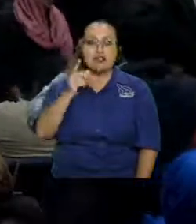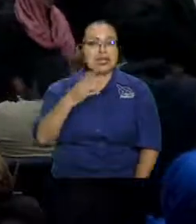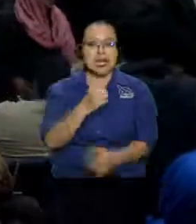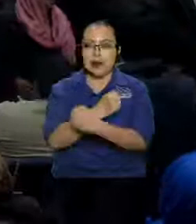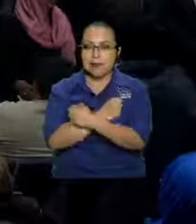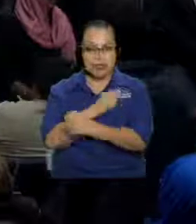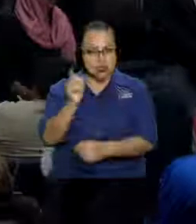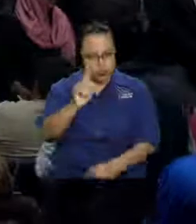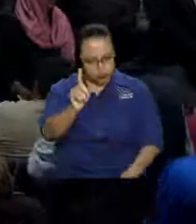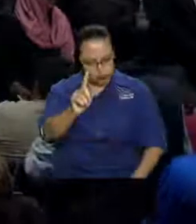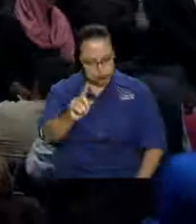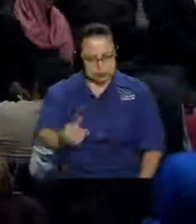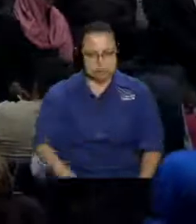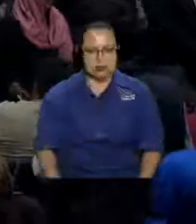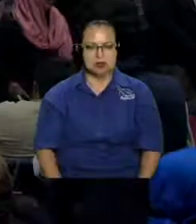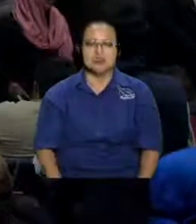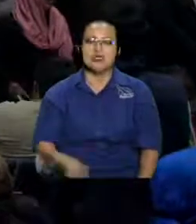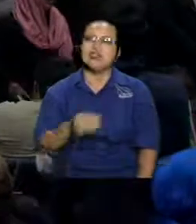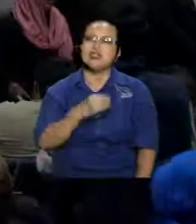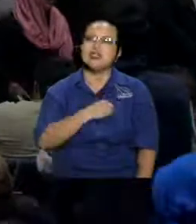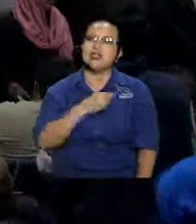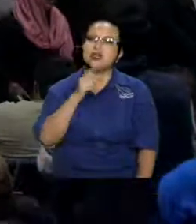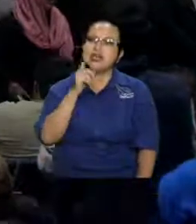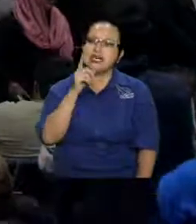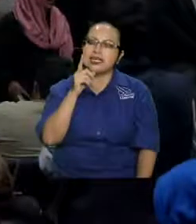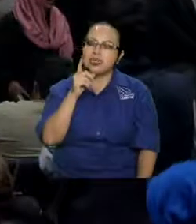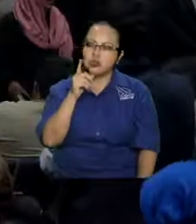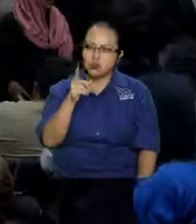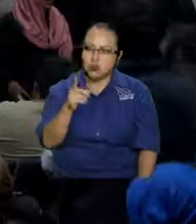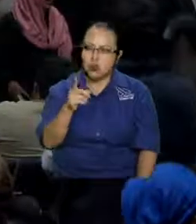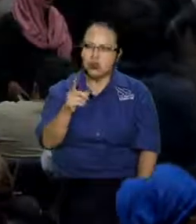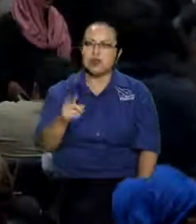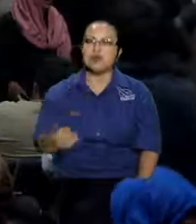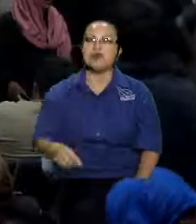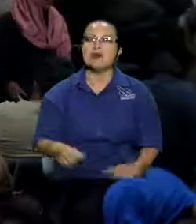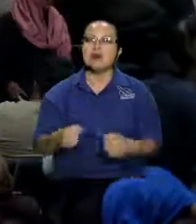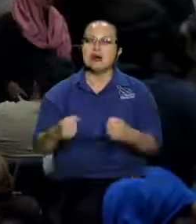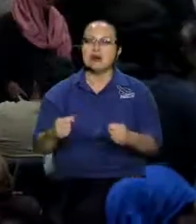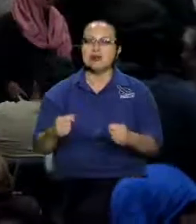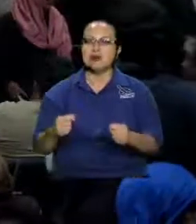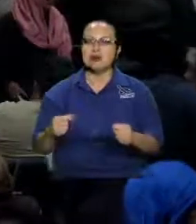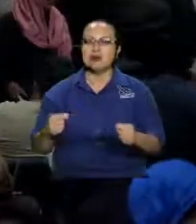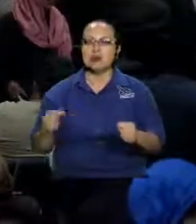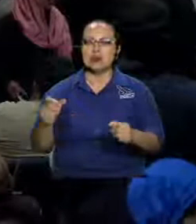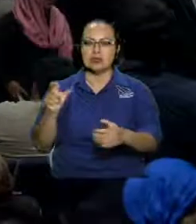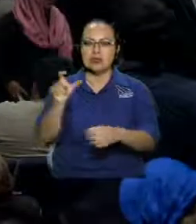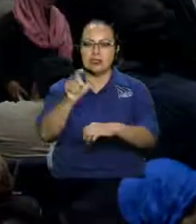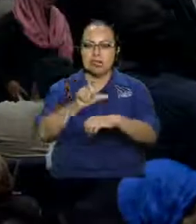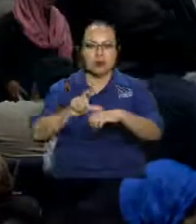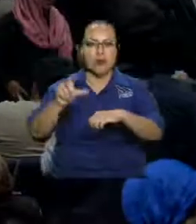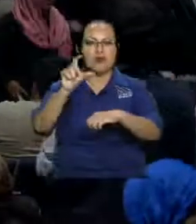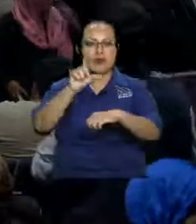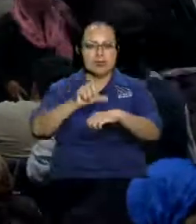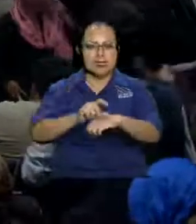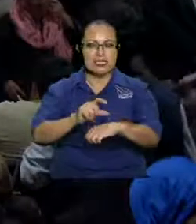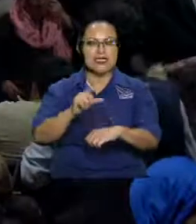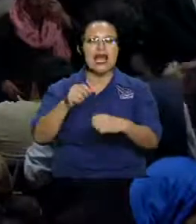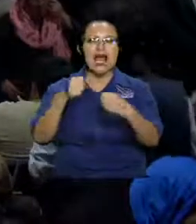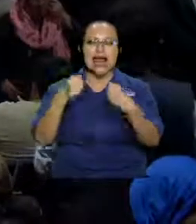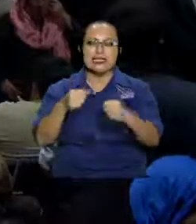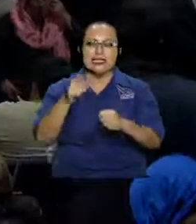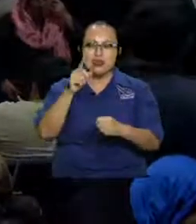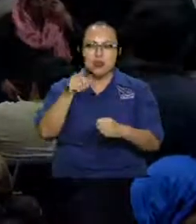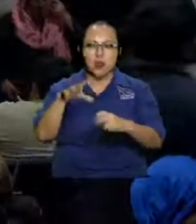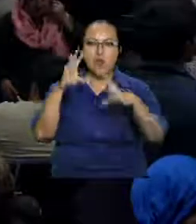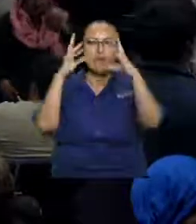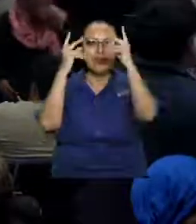que quiero que quede bien claro es que quiero que te comprometas delante de Dios